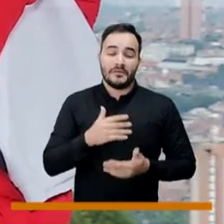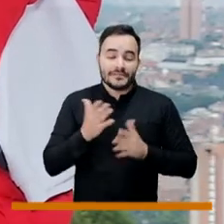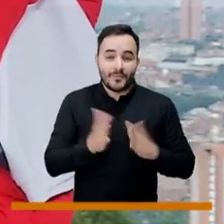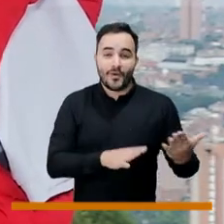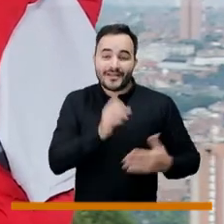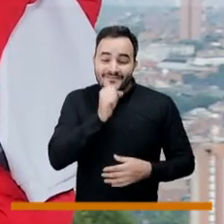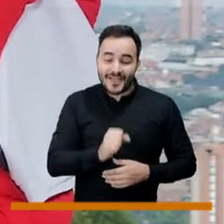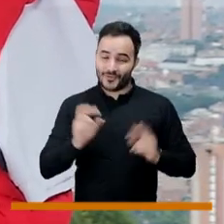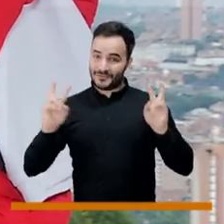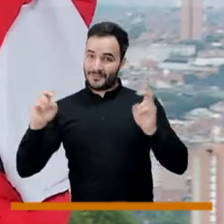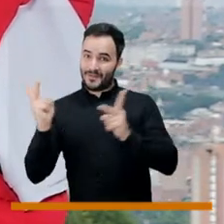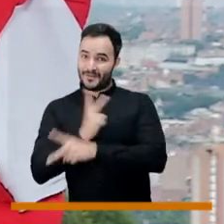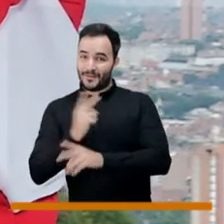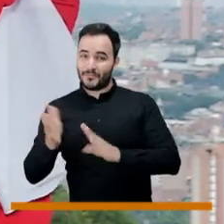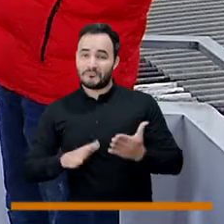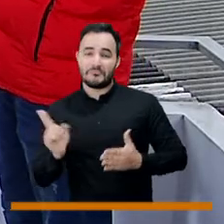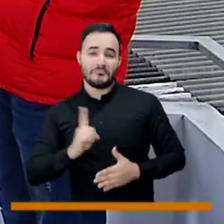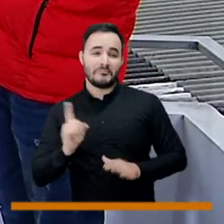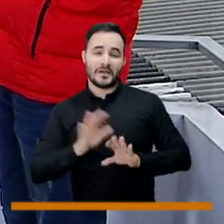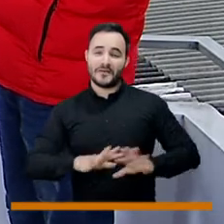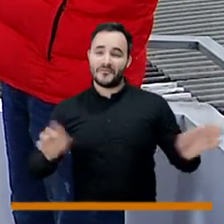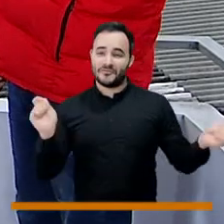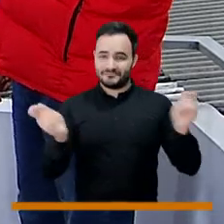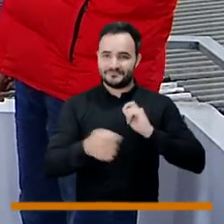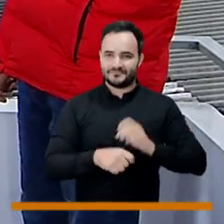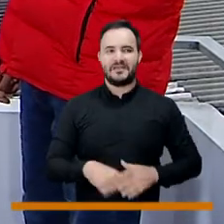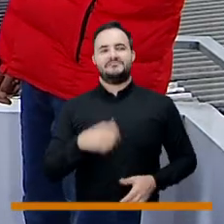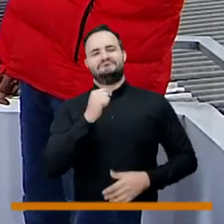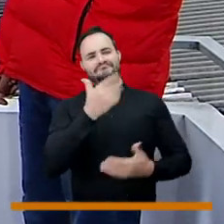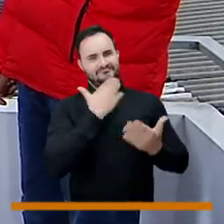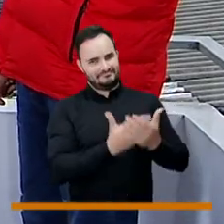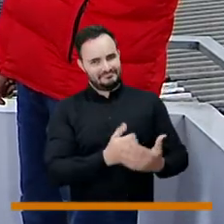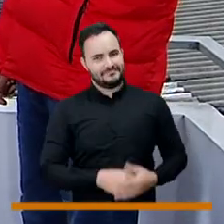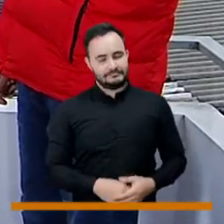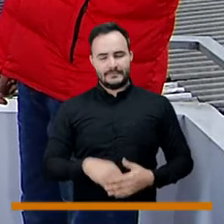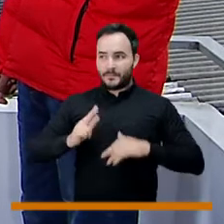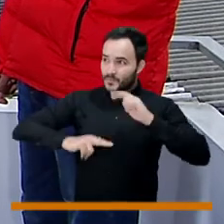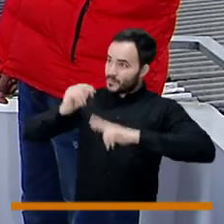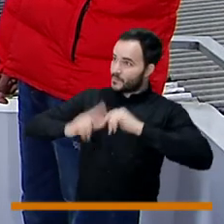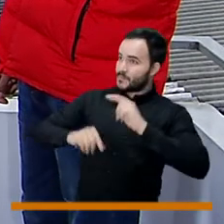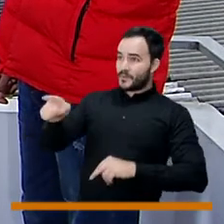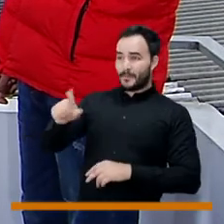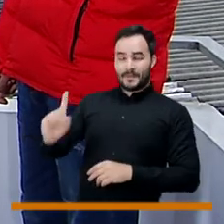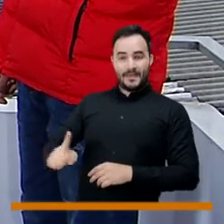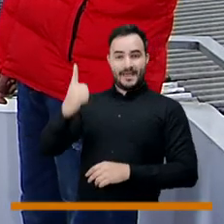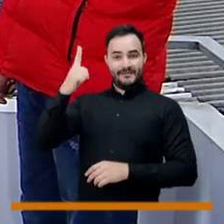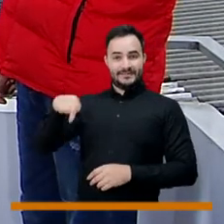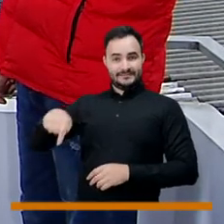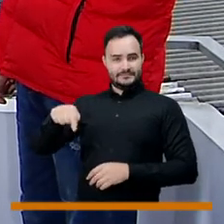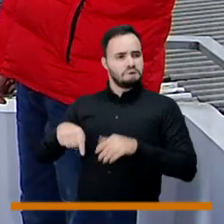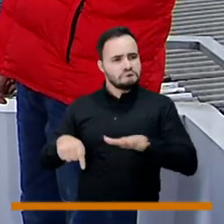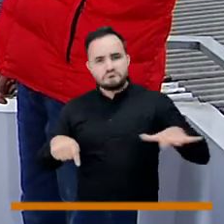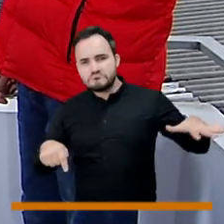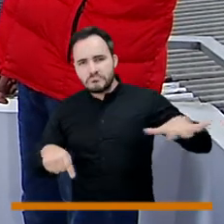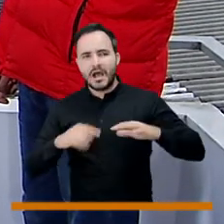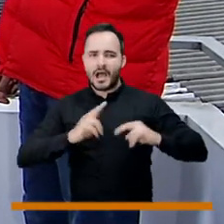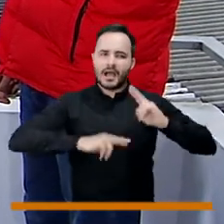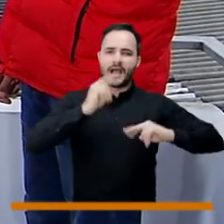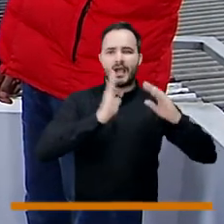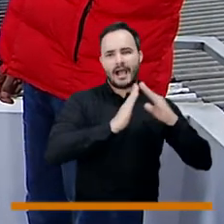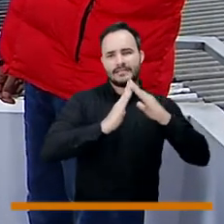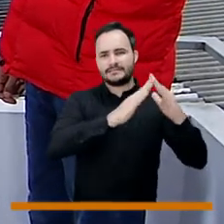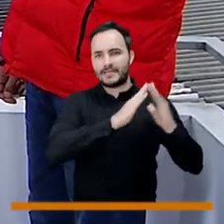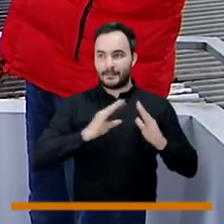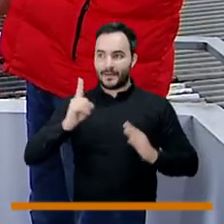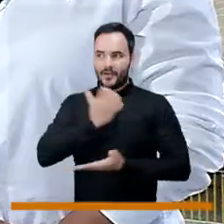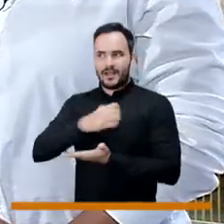importante pero también la primera obra pública en este territorio que como usted bien lo dice pues es el barrio con escobar porque no ha sido